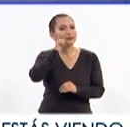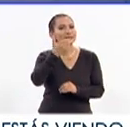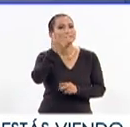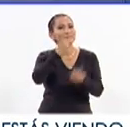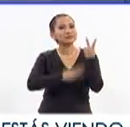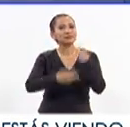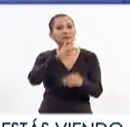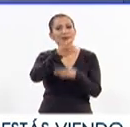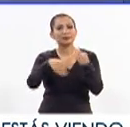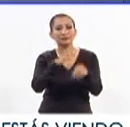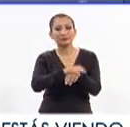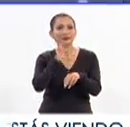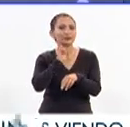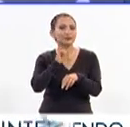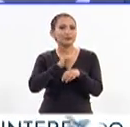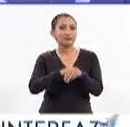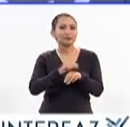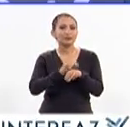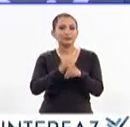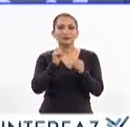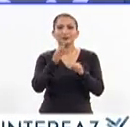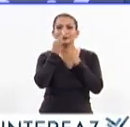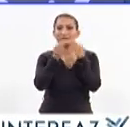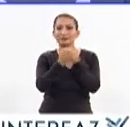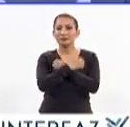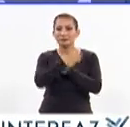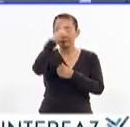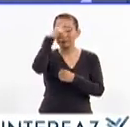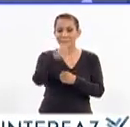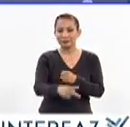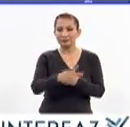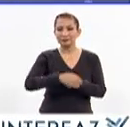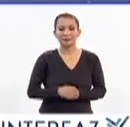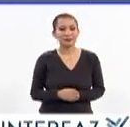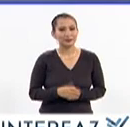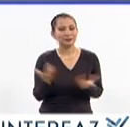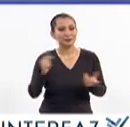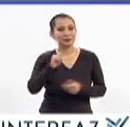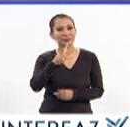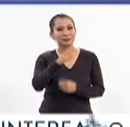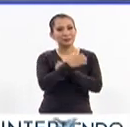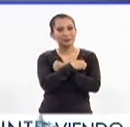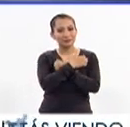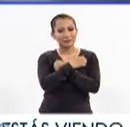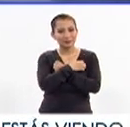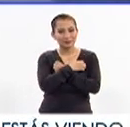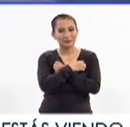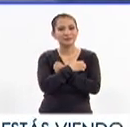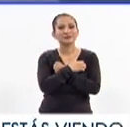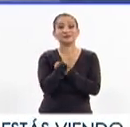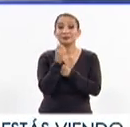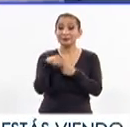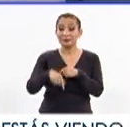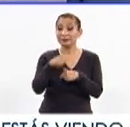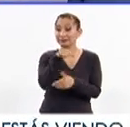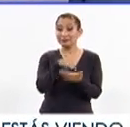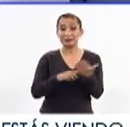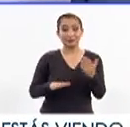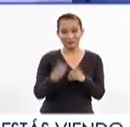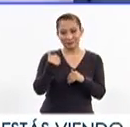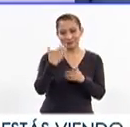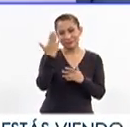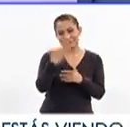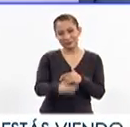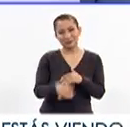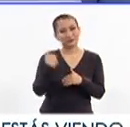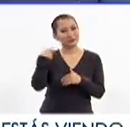la bienvenida a todas las amigas y amigos de la Agencia Informativa de Educación de México, de Televisión Educativa. Y pues a este programa que ya